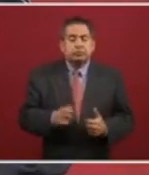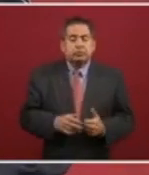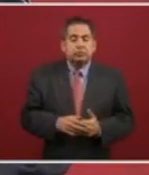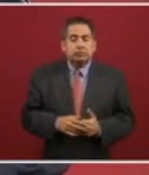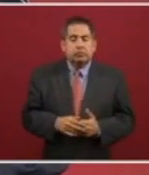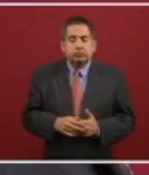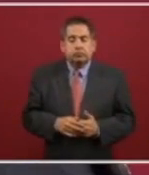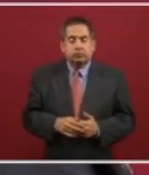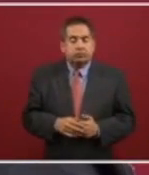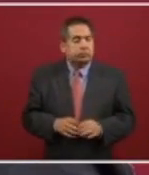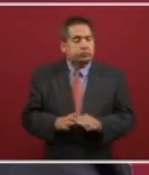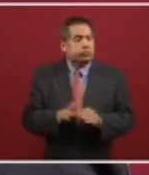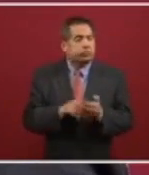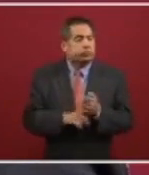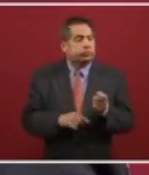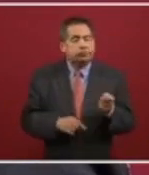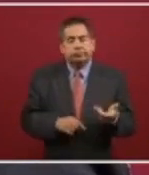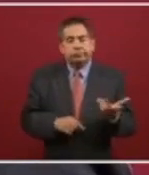sobre todo